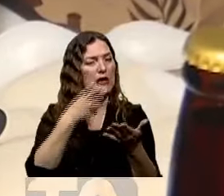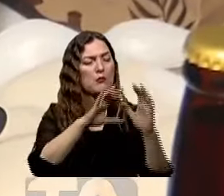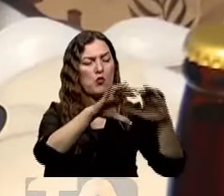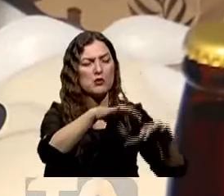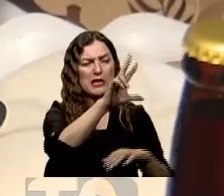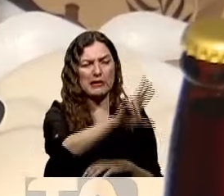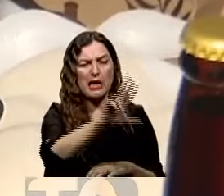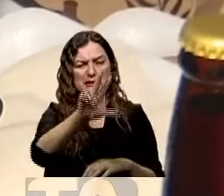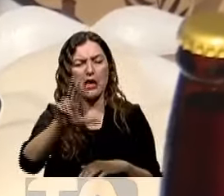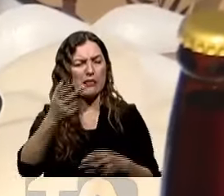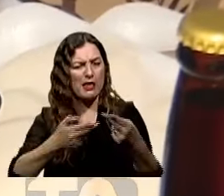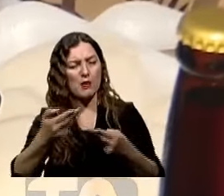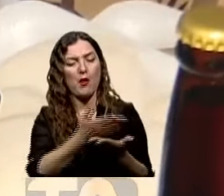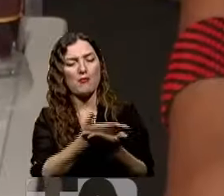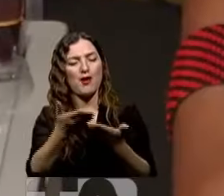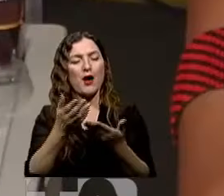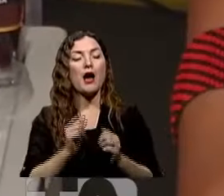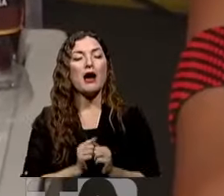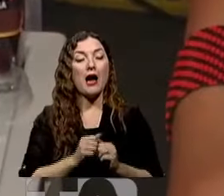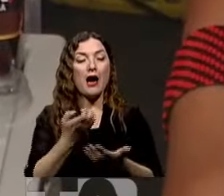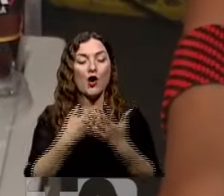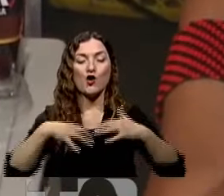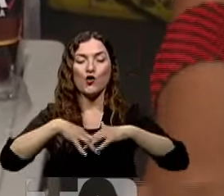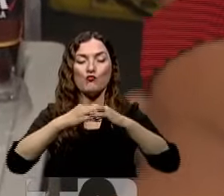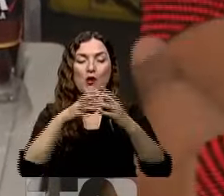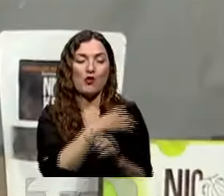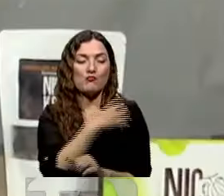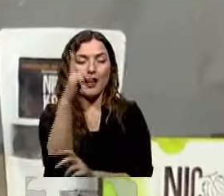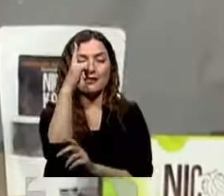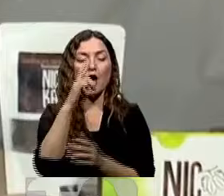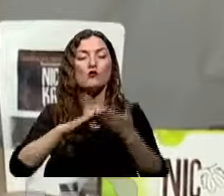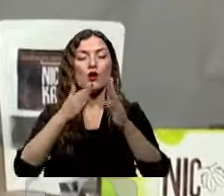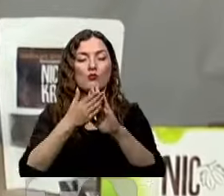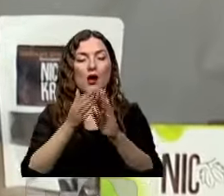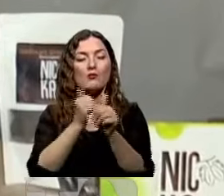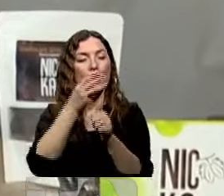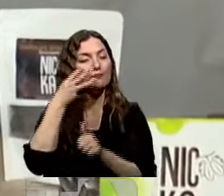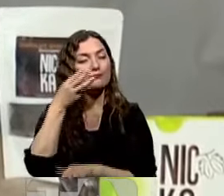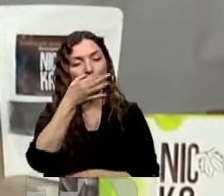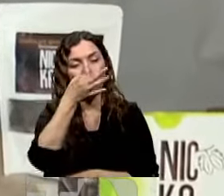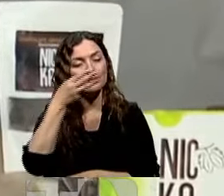la reactivación económica y fortalecer el liderazgo dentro de las comunidades amazónicas.